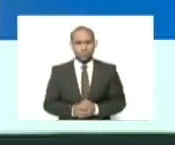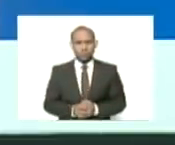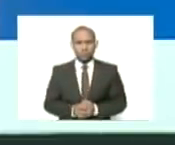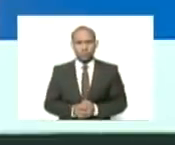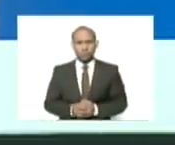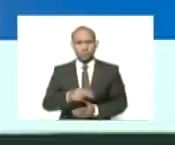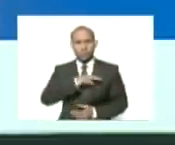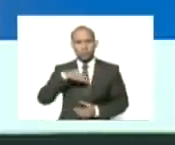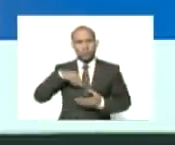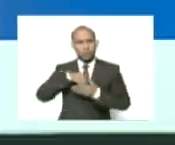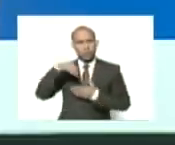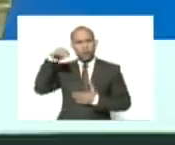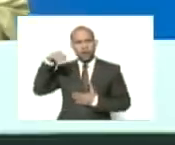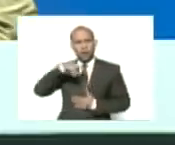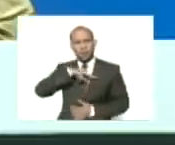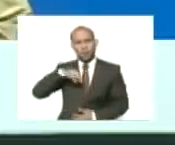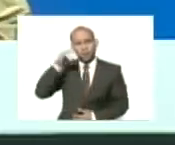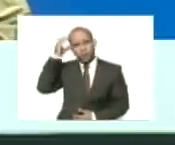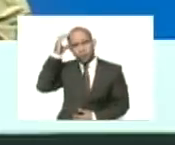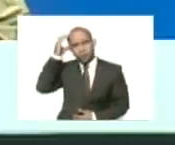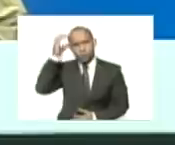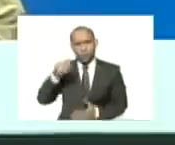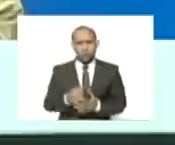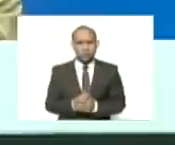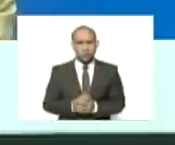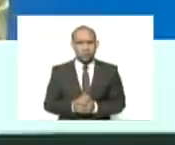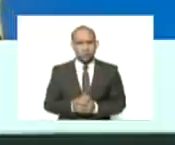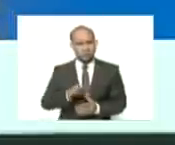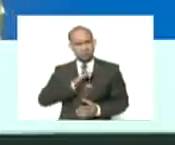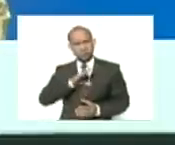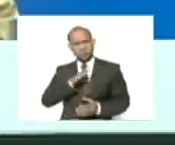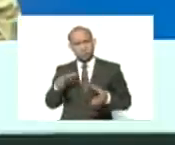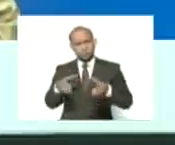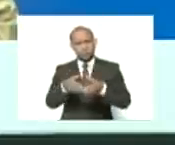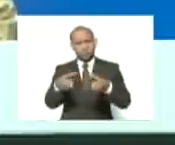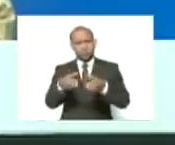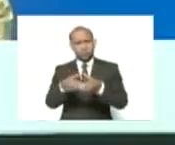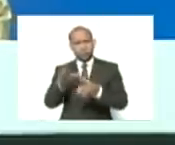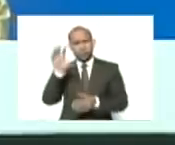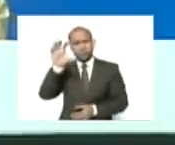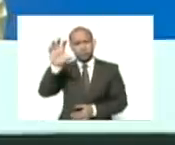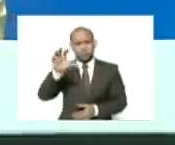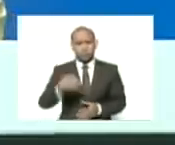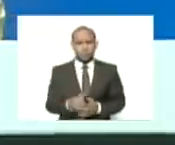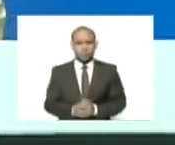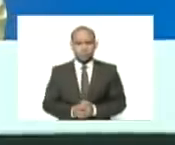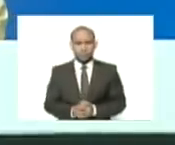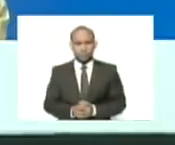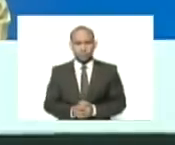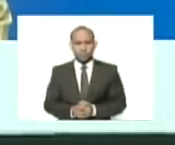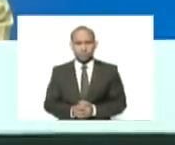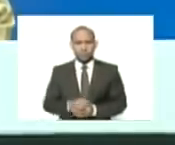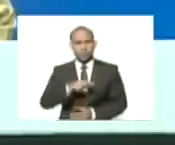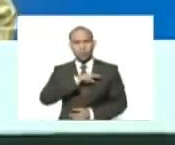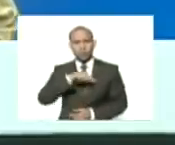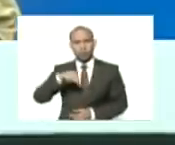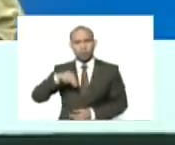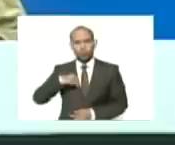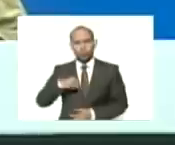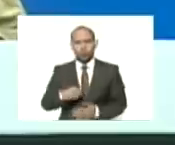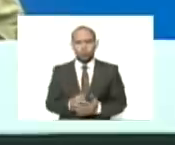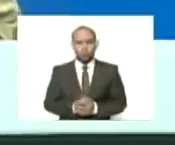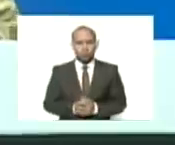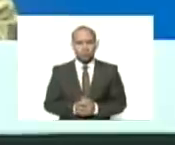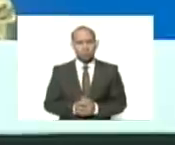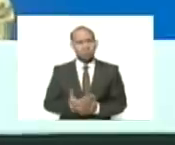en nuestra alma, en nuestra conciencia, en nuestro ser colectivo, en nuestro ser nacional. Somos